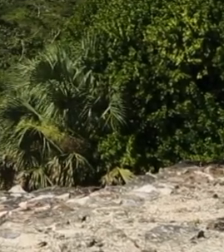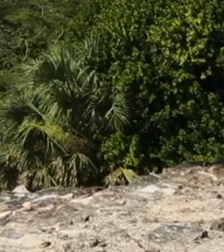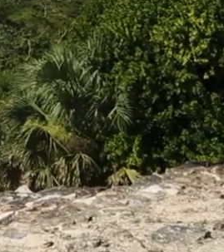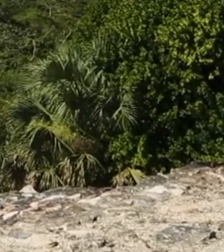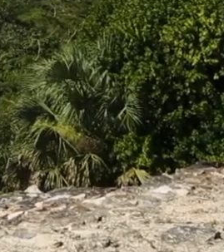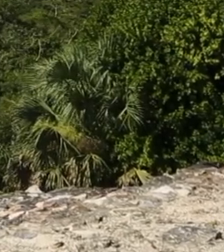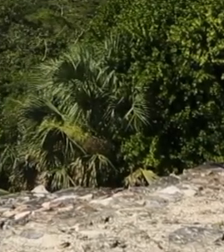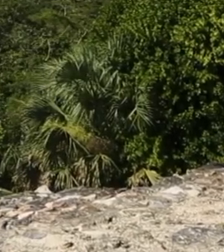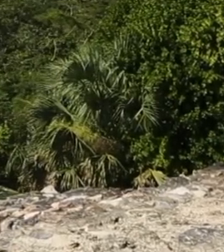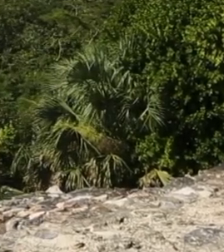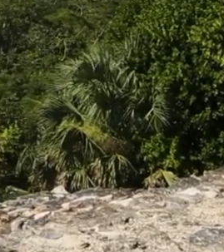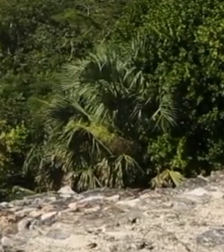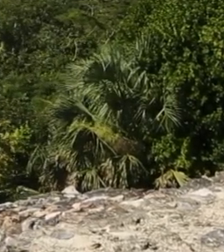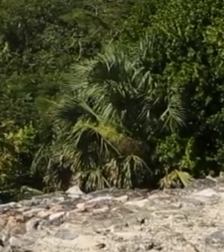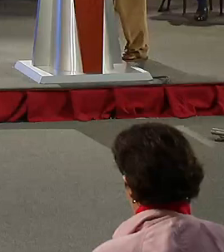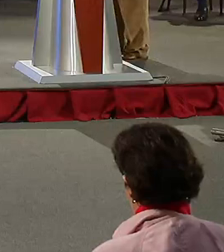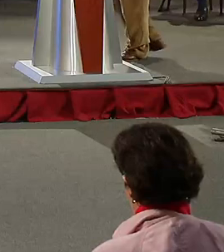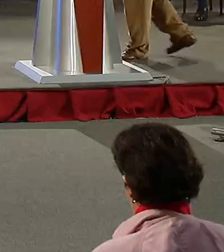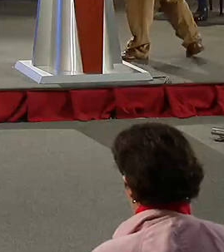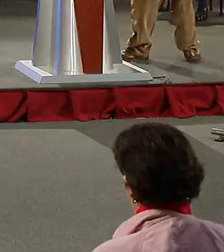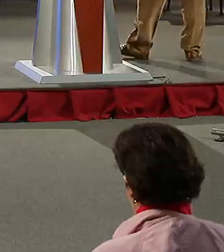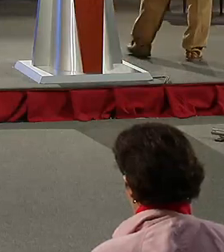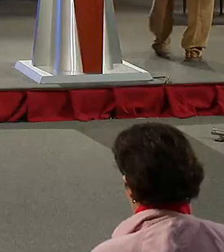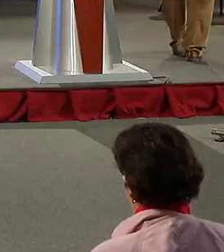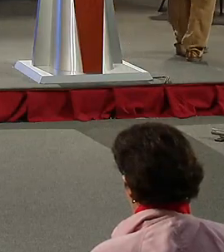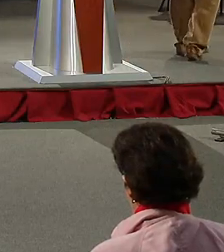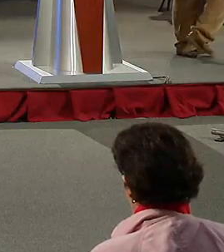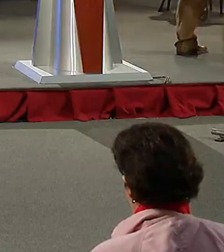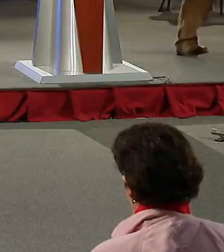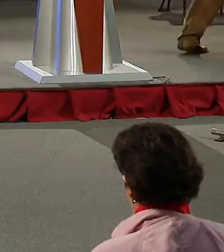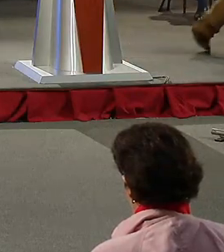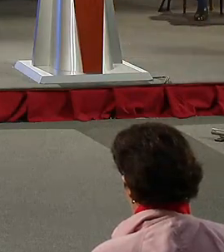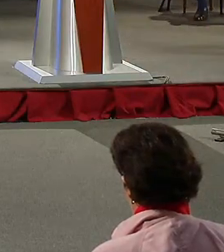del Tren Maya. Muchas gracias.